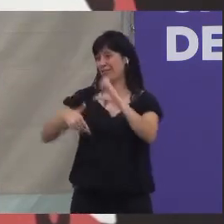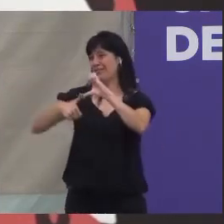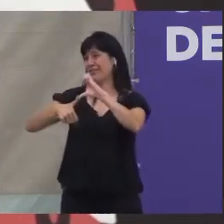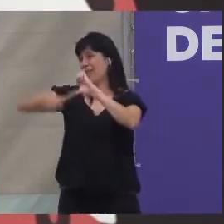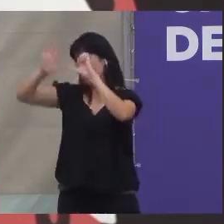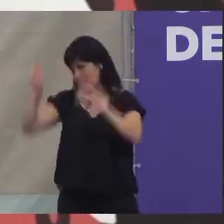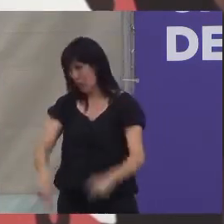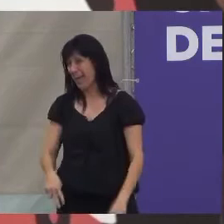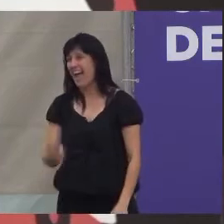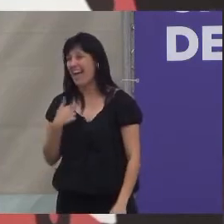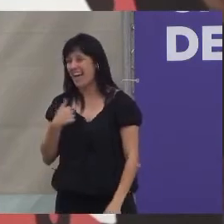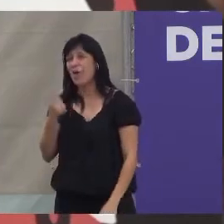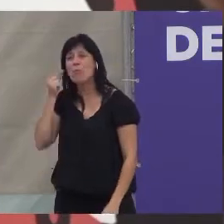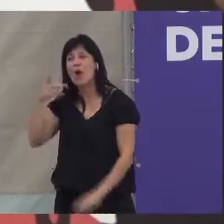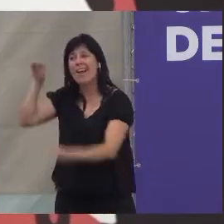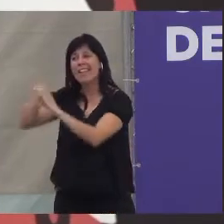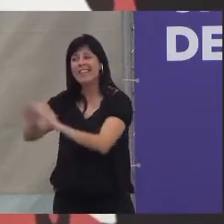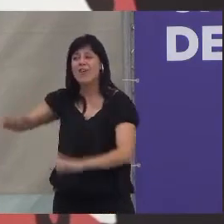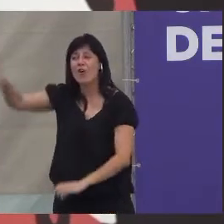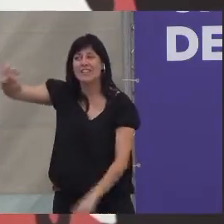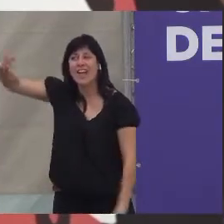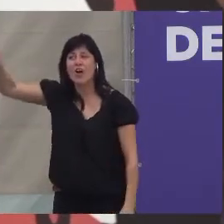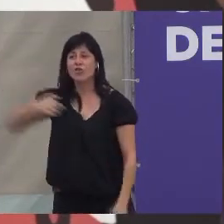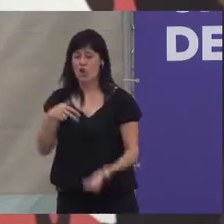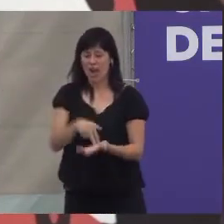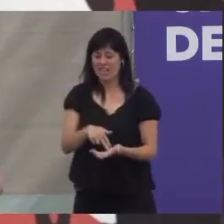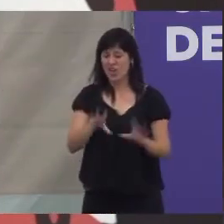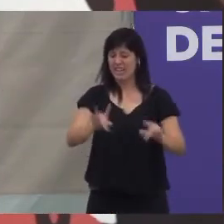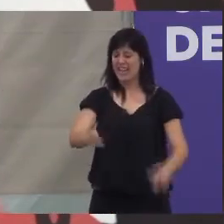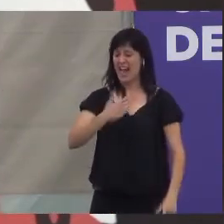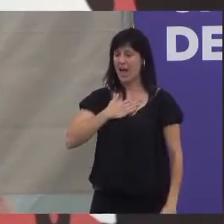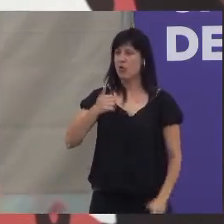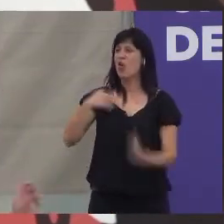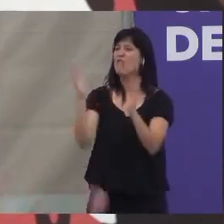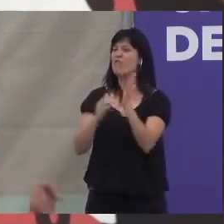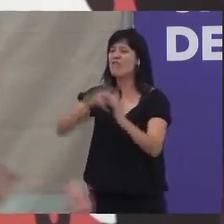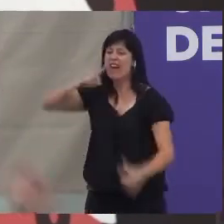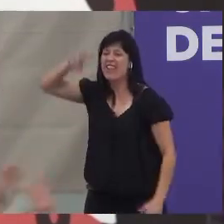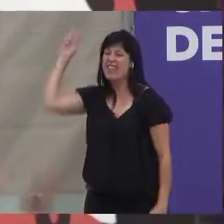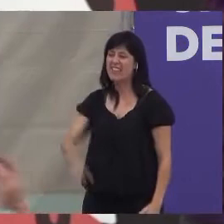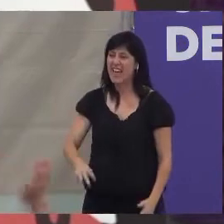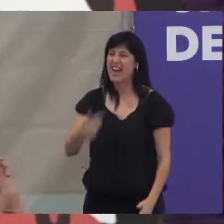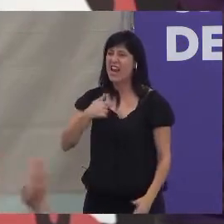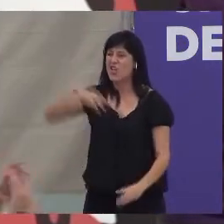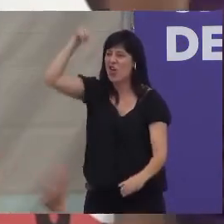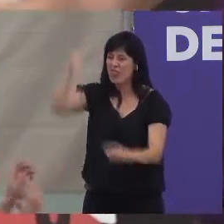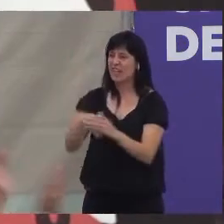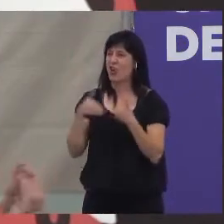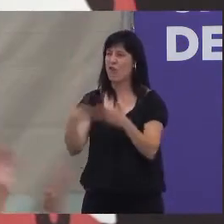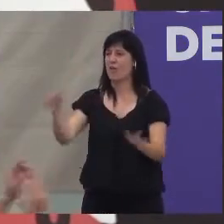de otro continente, estoy aquí. Esta es mi tierra. Soy valenciana y estoy en Obrim